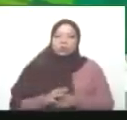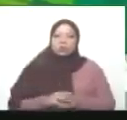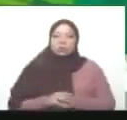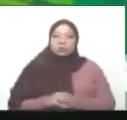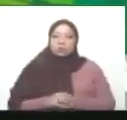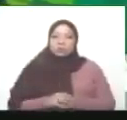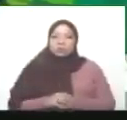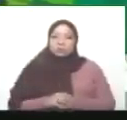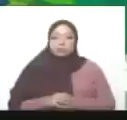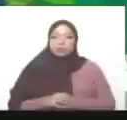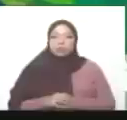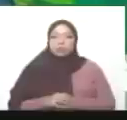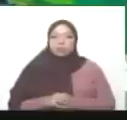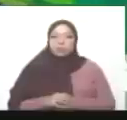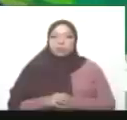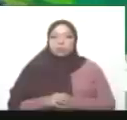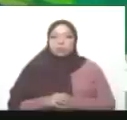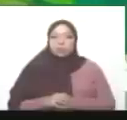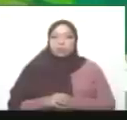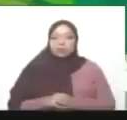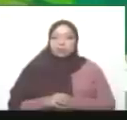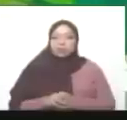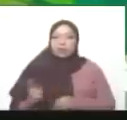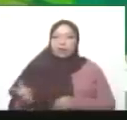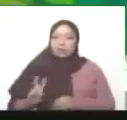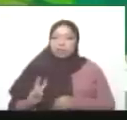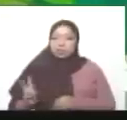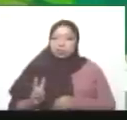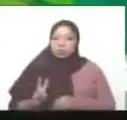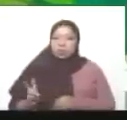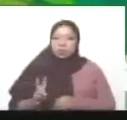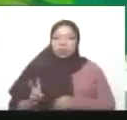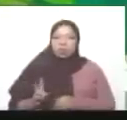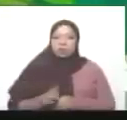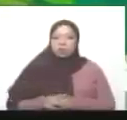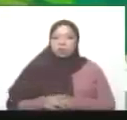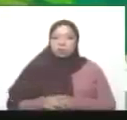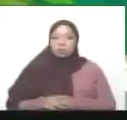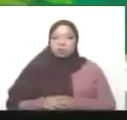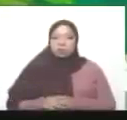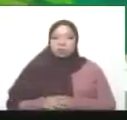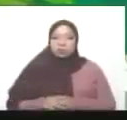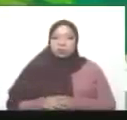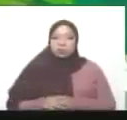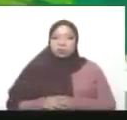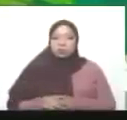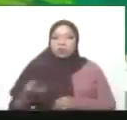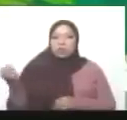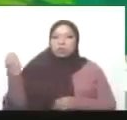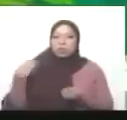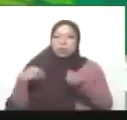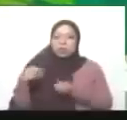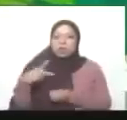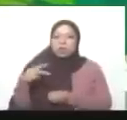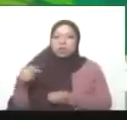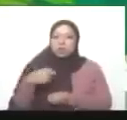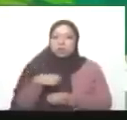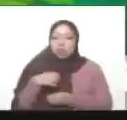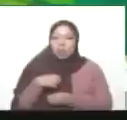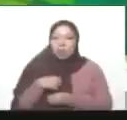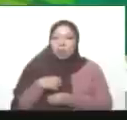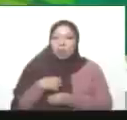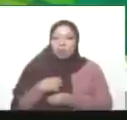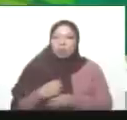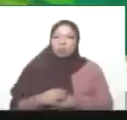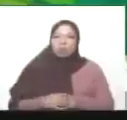pretenden tomarse el mar que le pertenece a Venezuela pretenden tomar el mar no delimitado